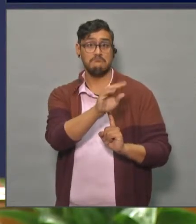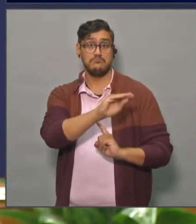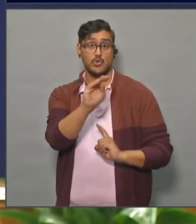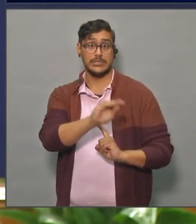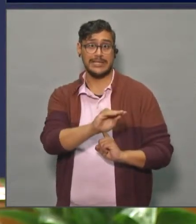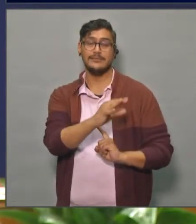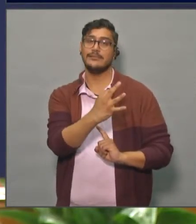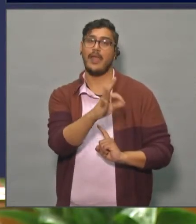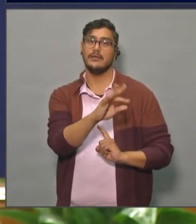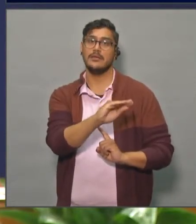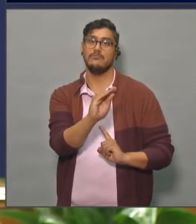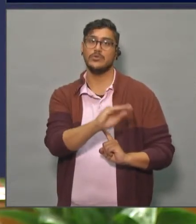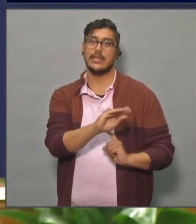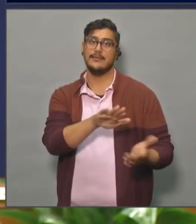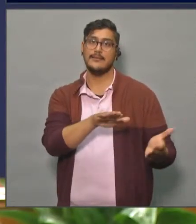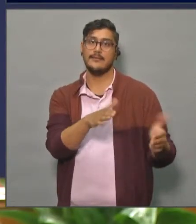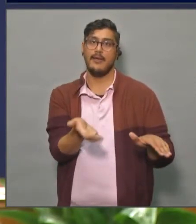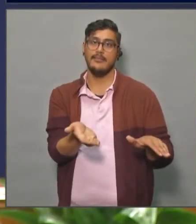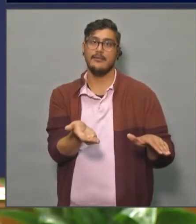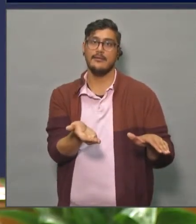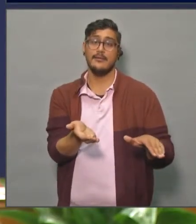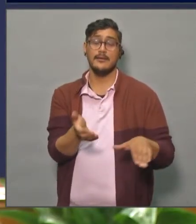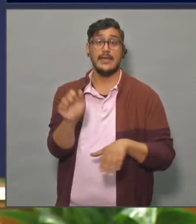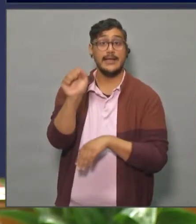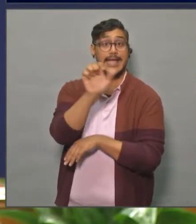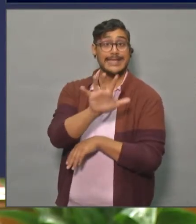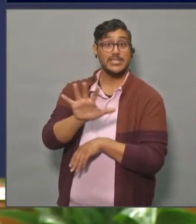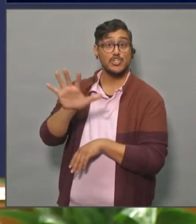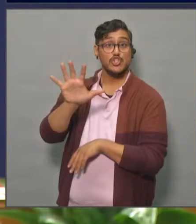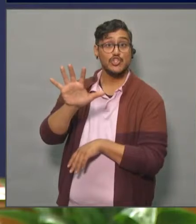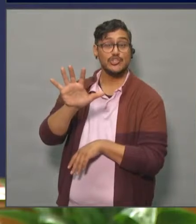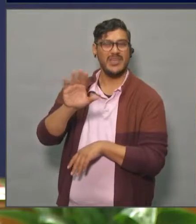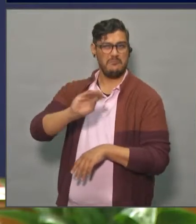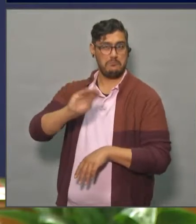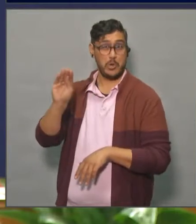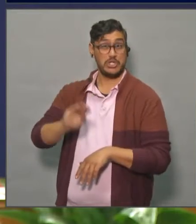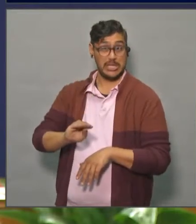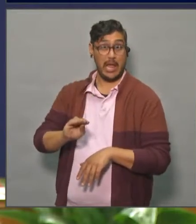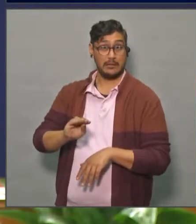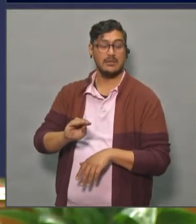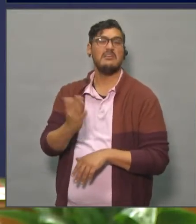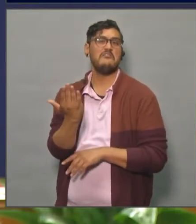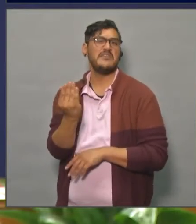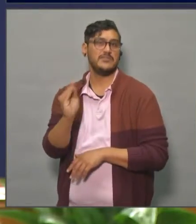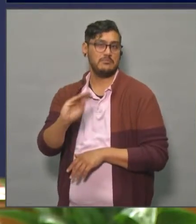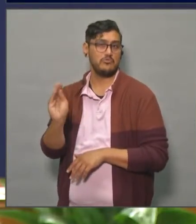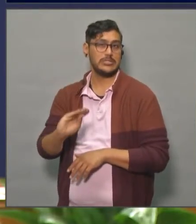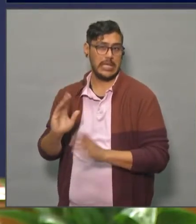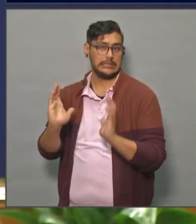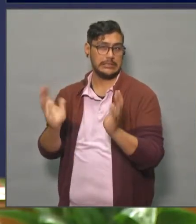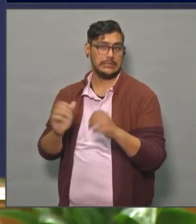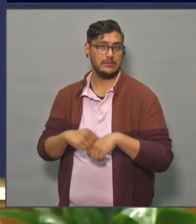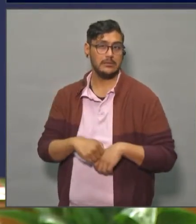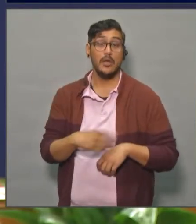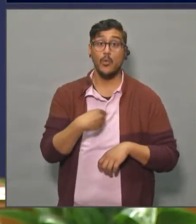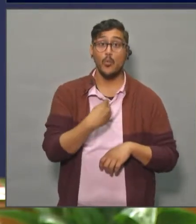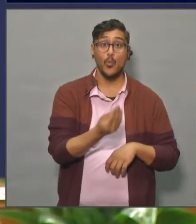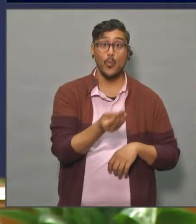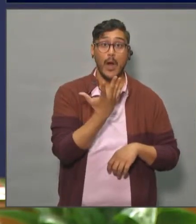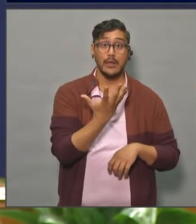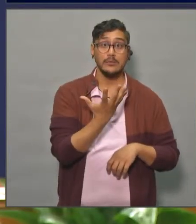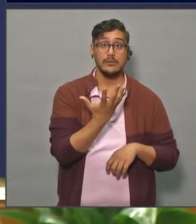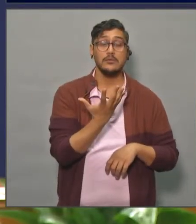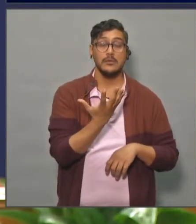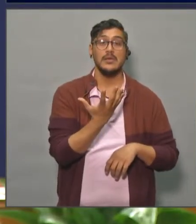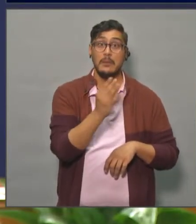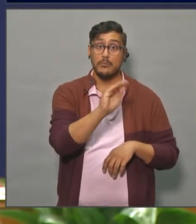de 19. Para las personas asiáticas, la tasa de mortalidad es de 15. Y para los blancos, la tasa